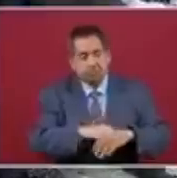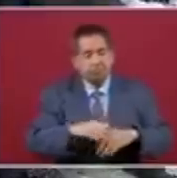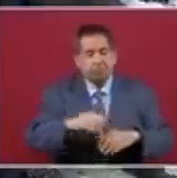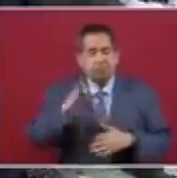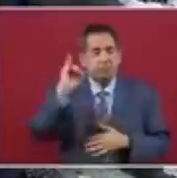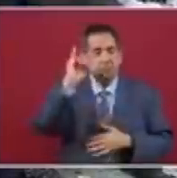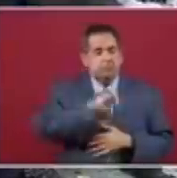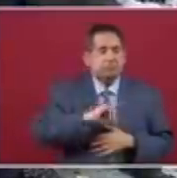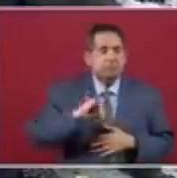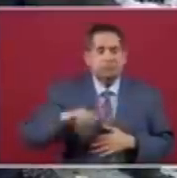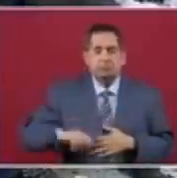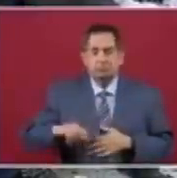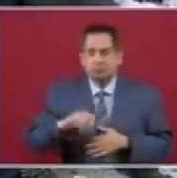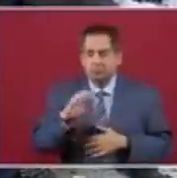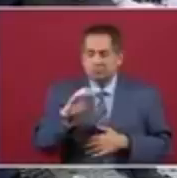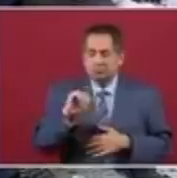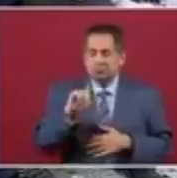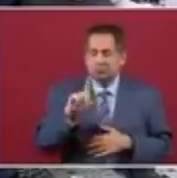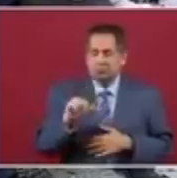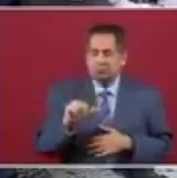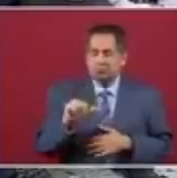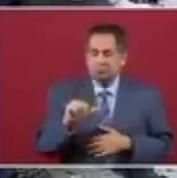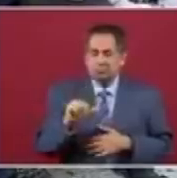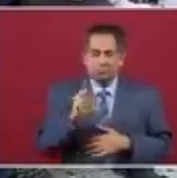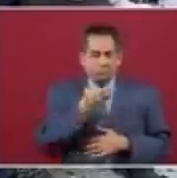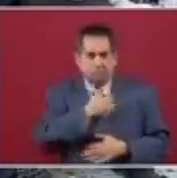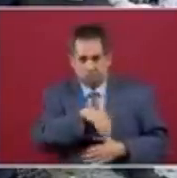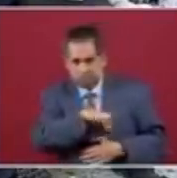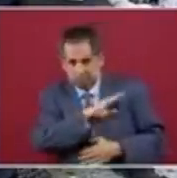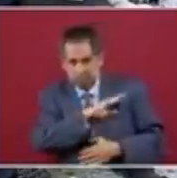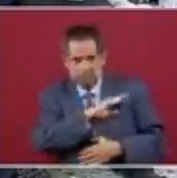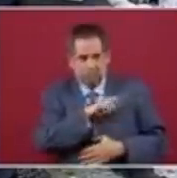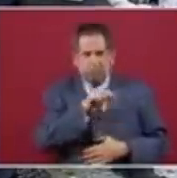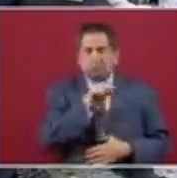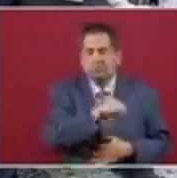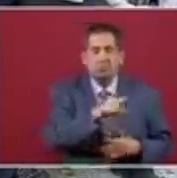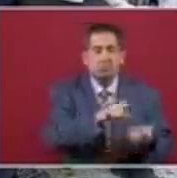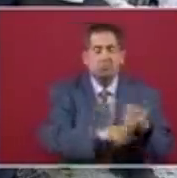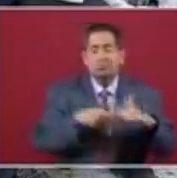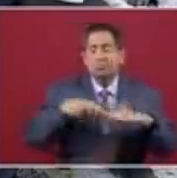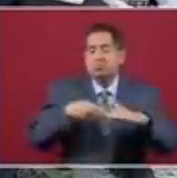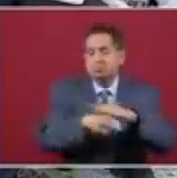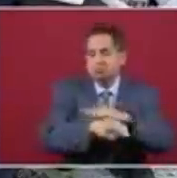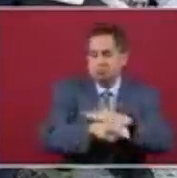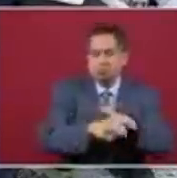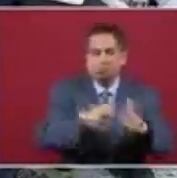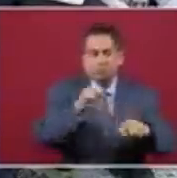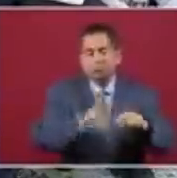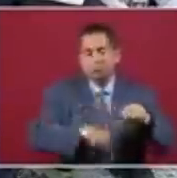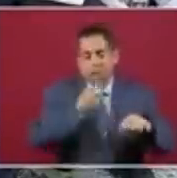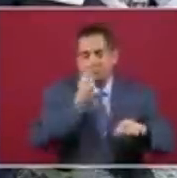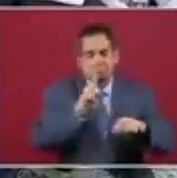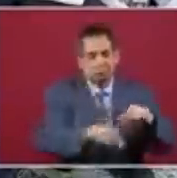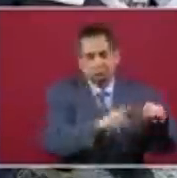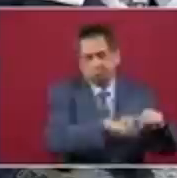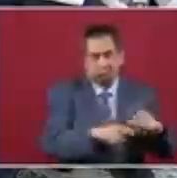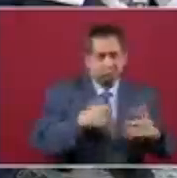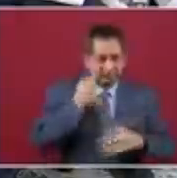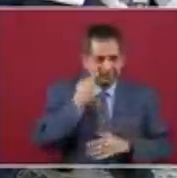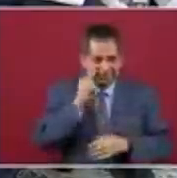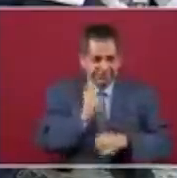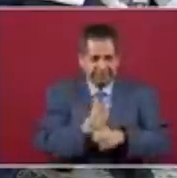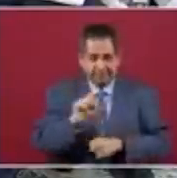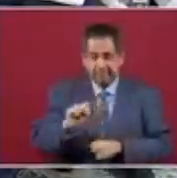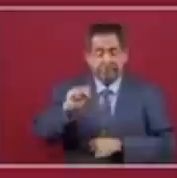gobierno, Claudia, que hace falta una limpia en la policía del metro, Nos enteramos el sábado anterior, el